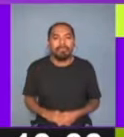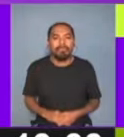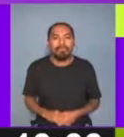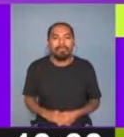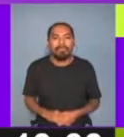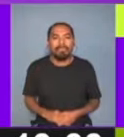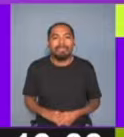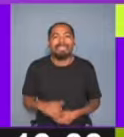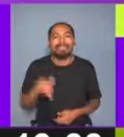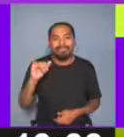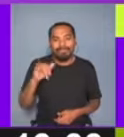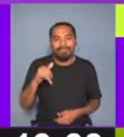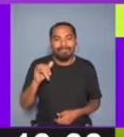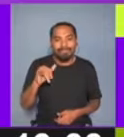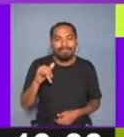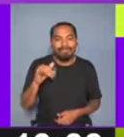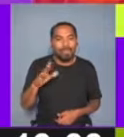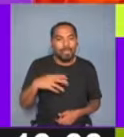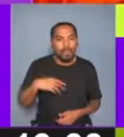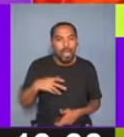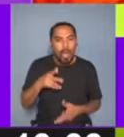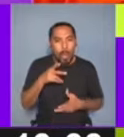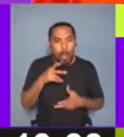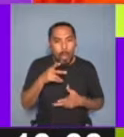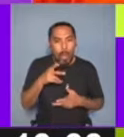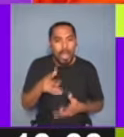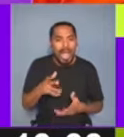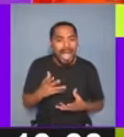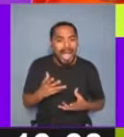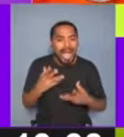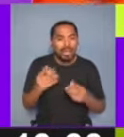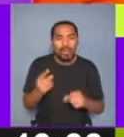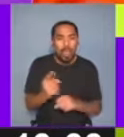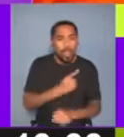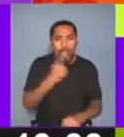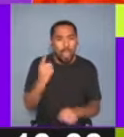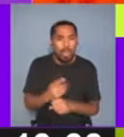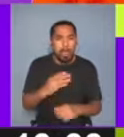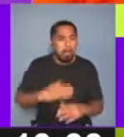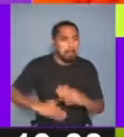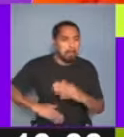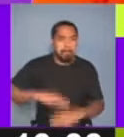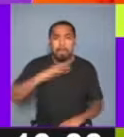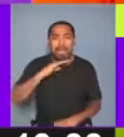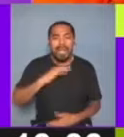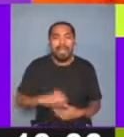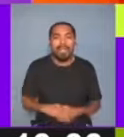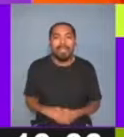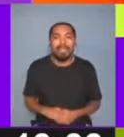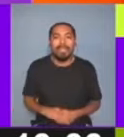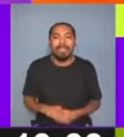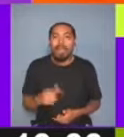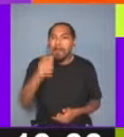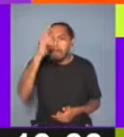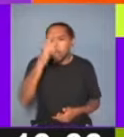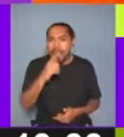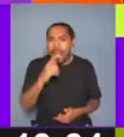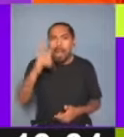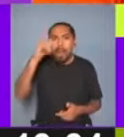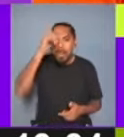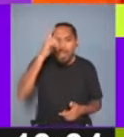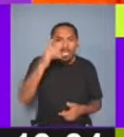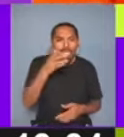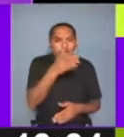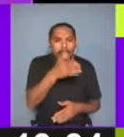al superar la capacidad de respuesta o sea bombero de la policía también tiene tres cuarteles saler todas las votaciones los